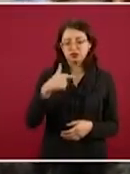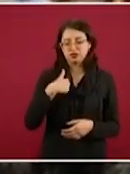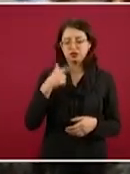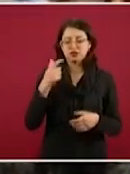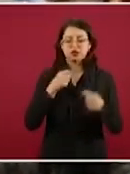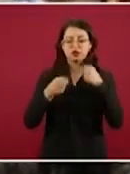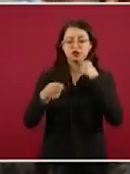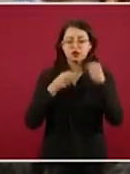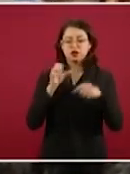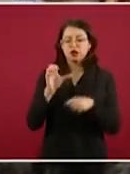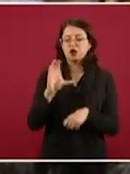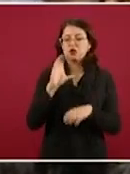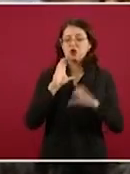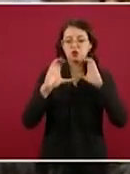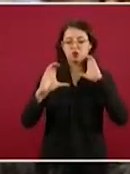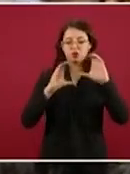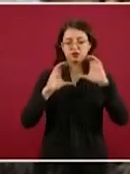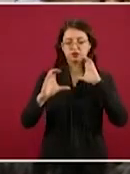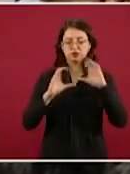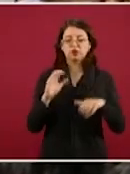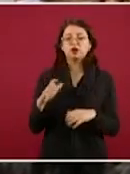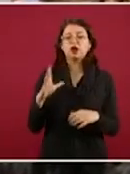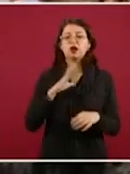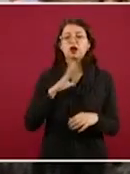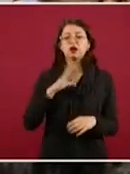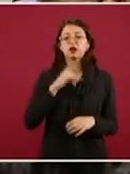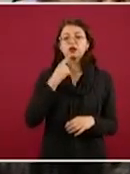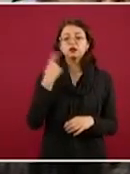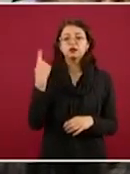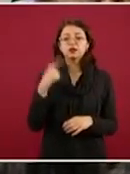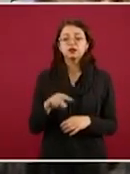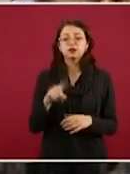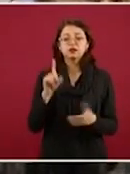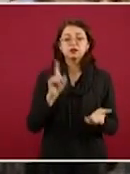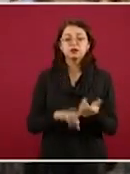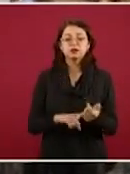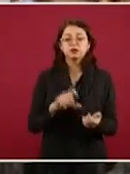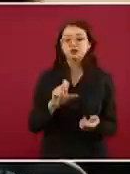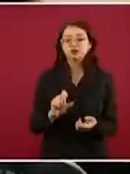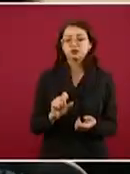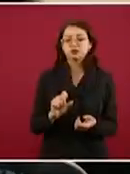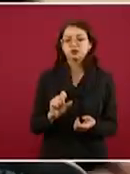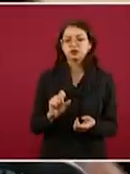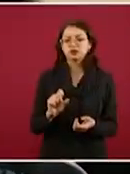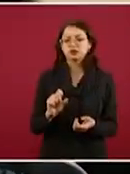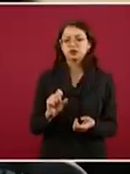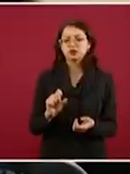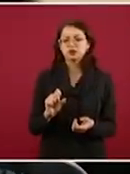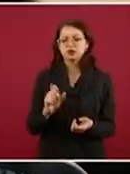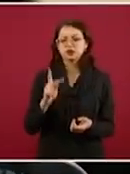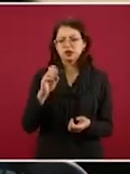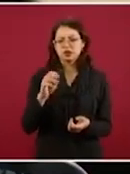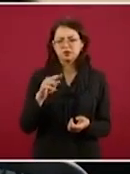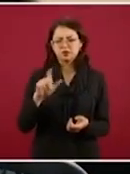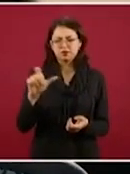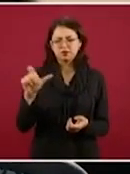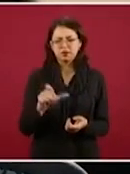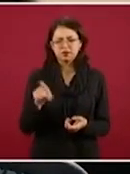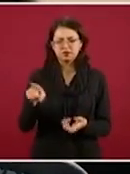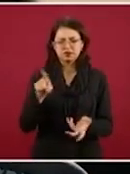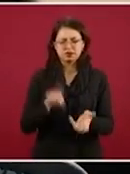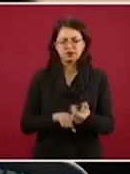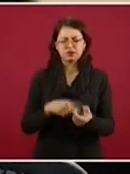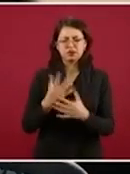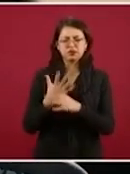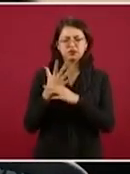una denuncia documentada por el Sistema de Administración Patrimonial del SAP de Pemex, de que el señor